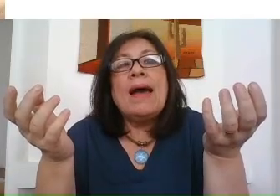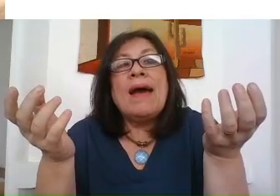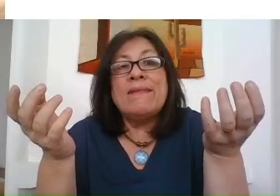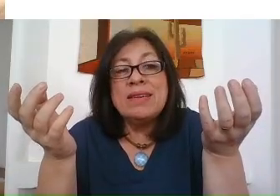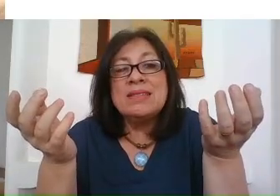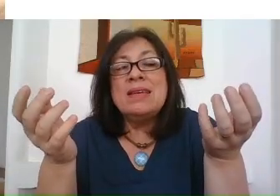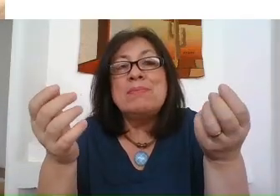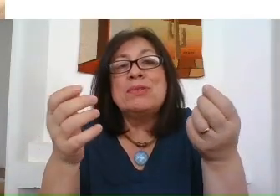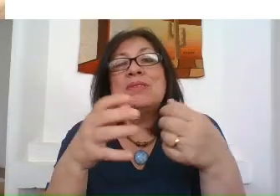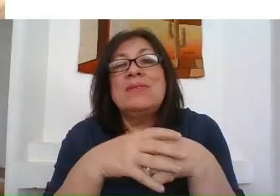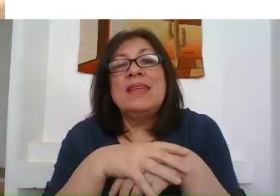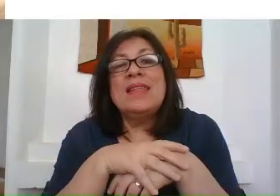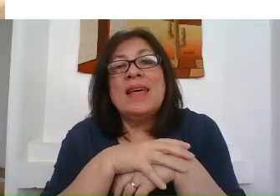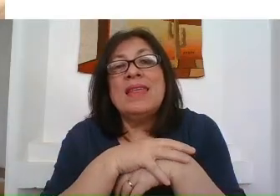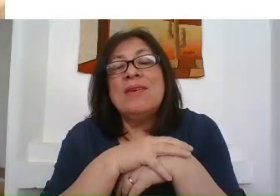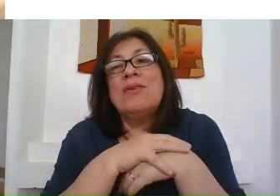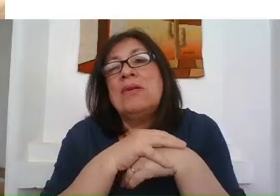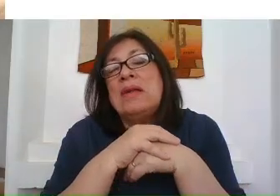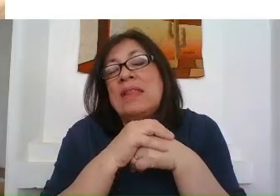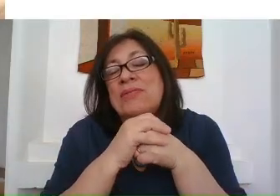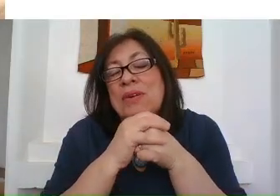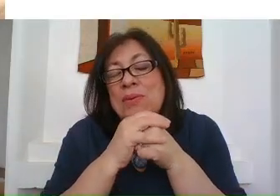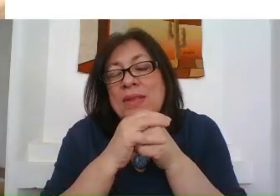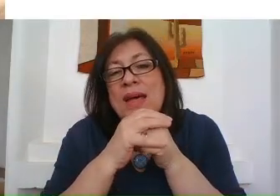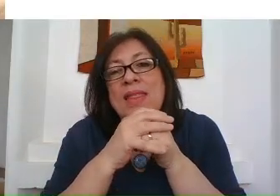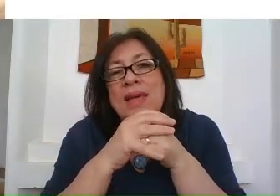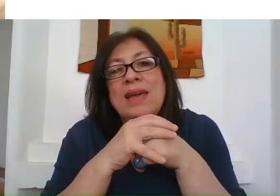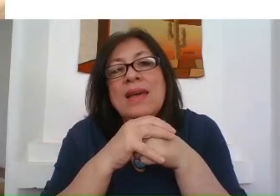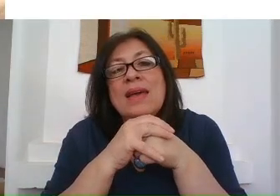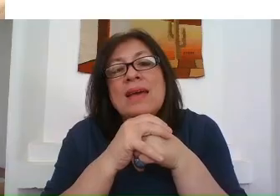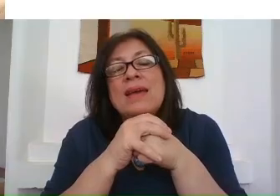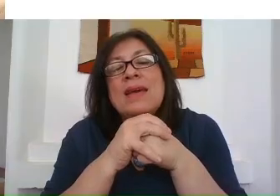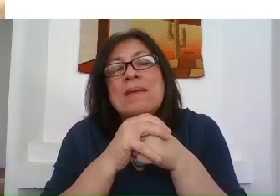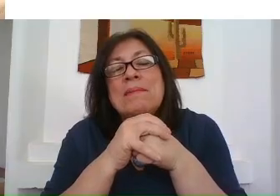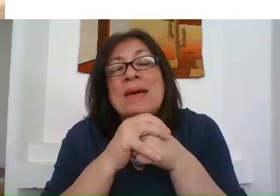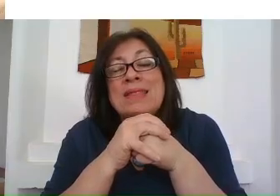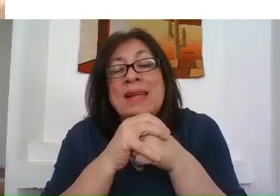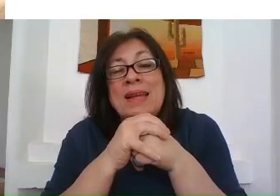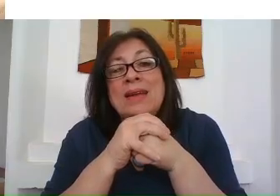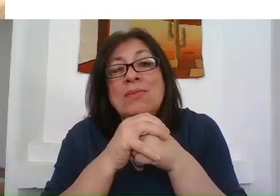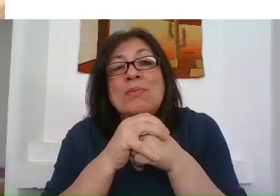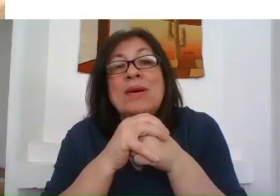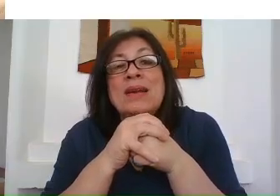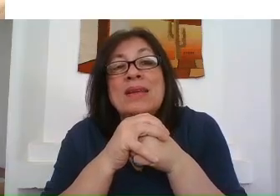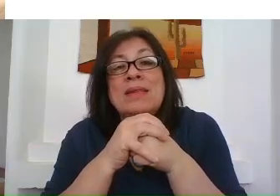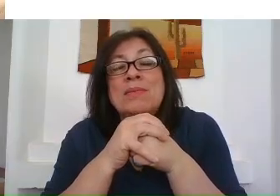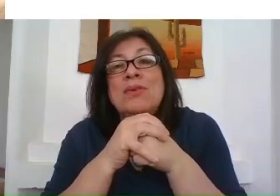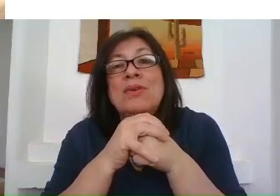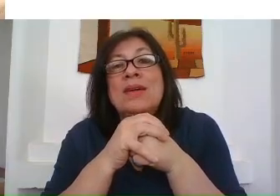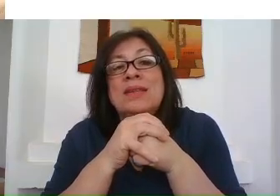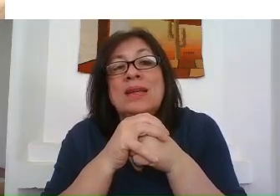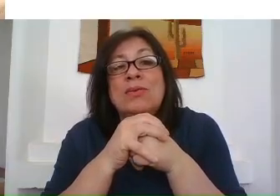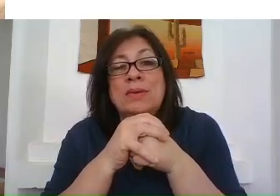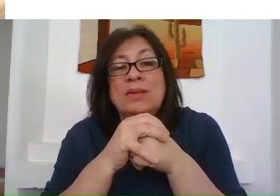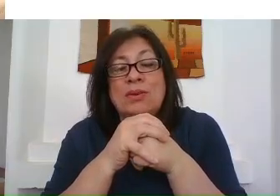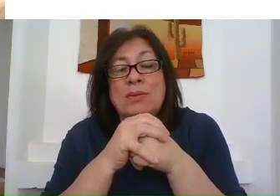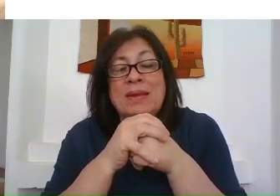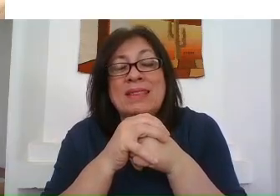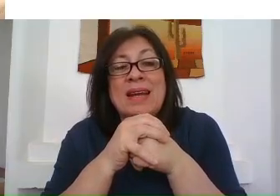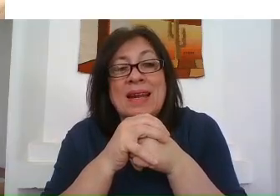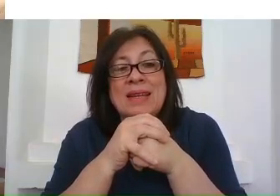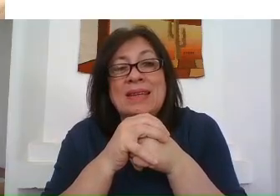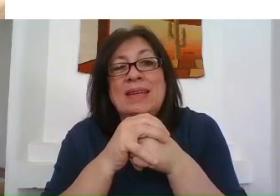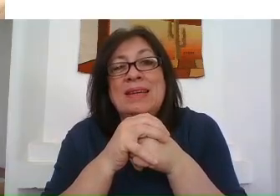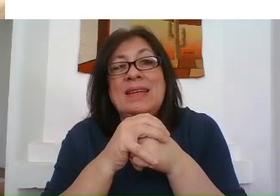y la a veces imposibilidad o la dificultad de mantener un buen ritmo en